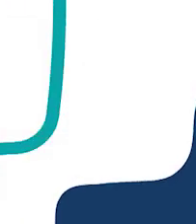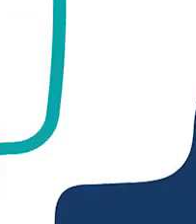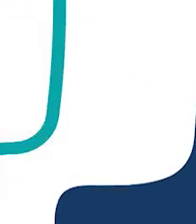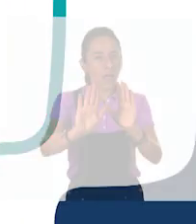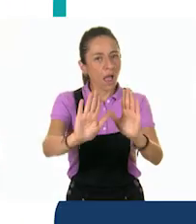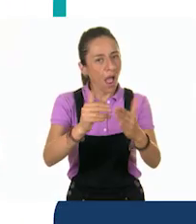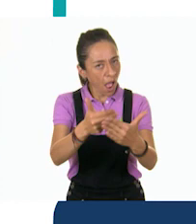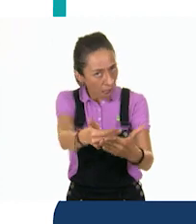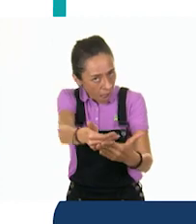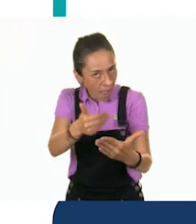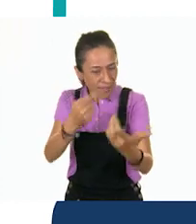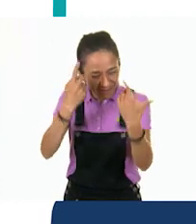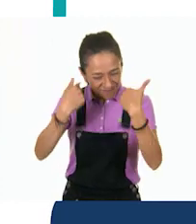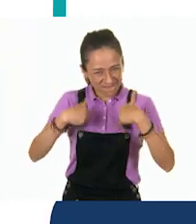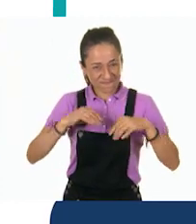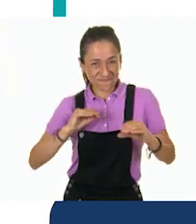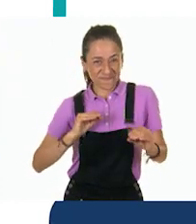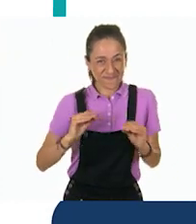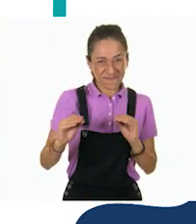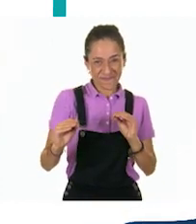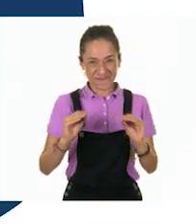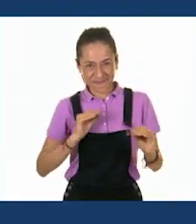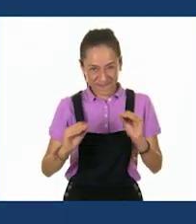Pero antes, a movernos un poco.